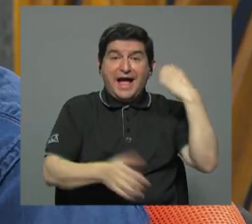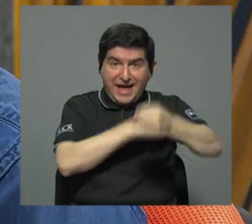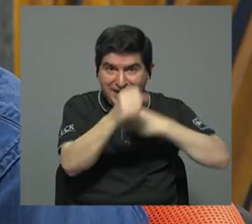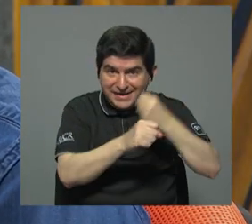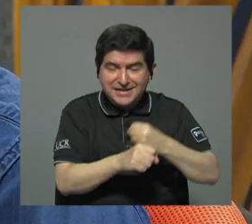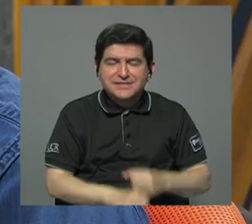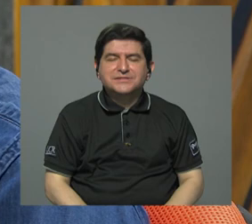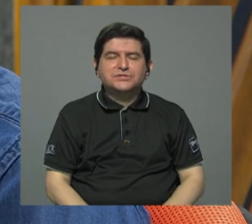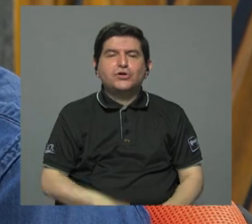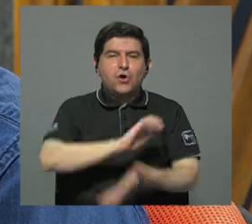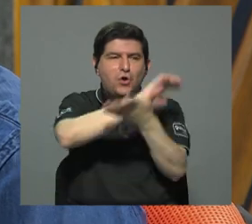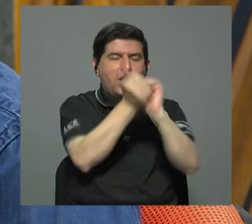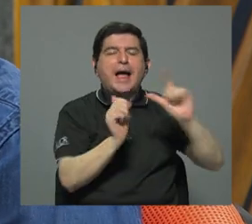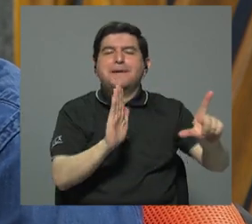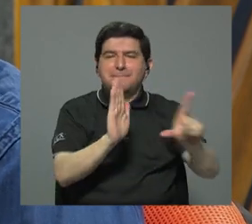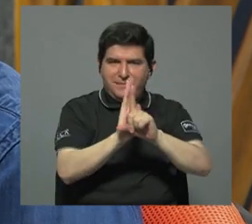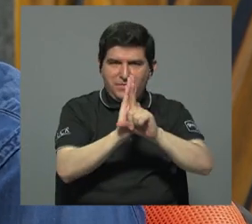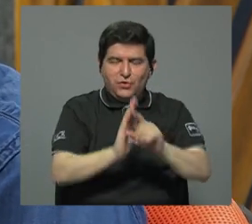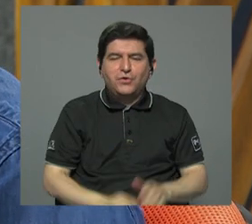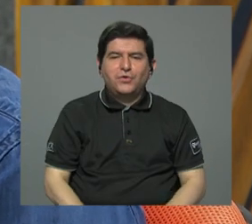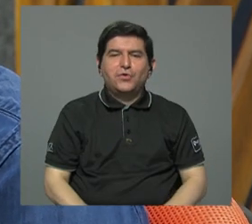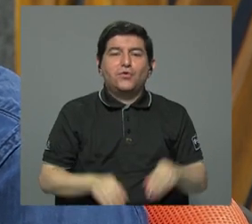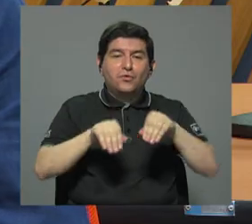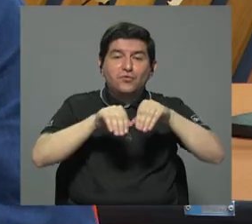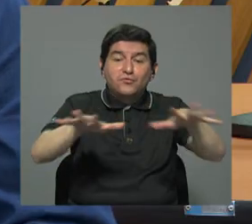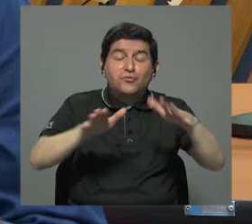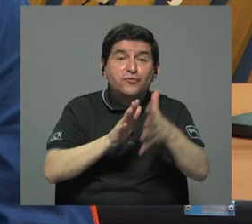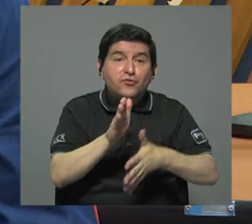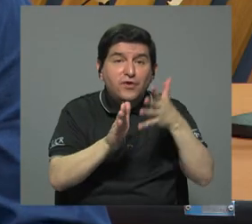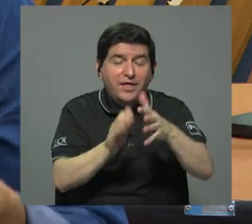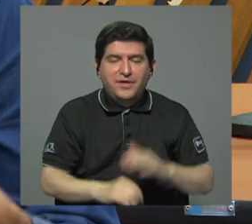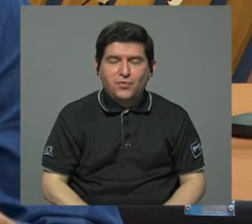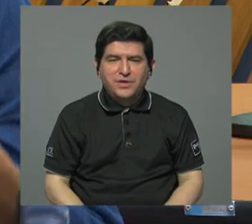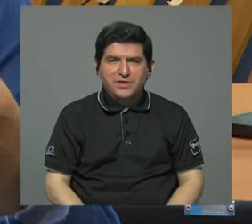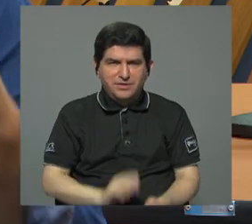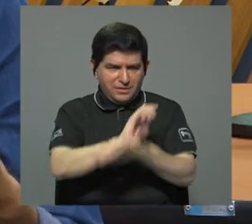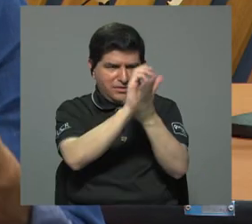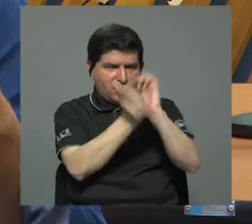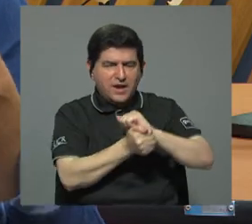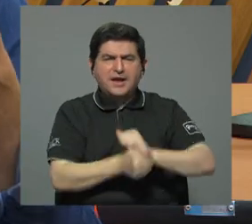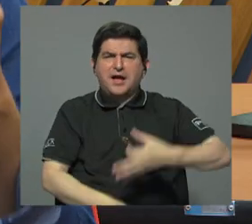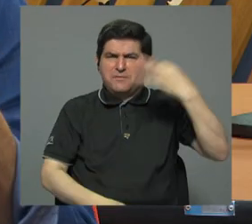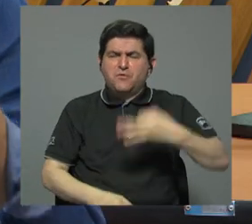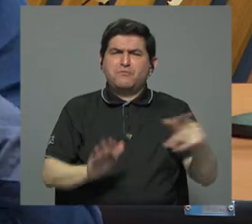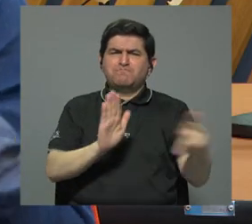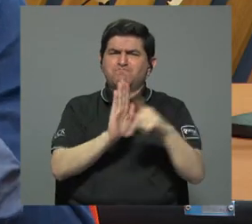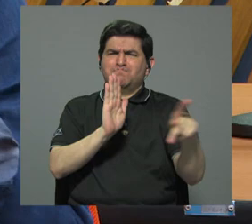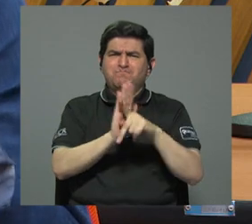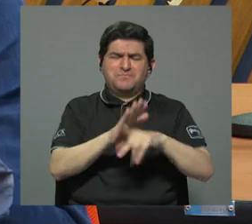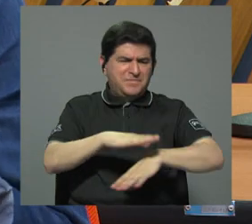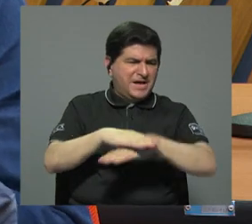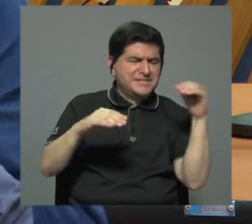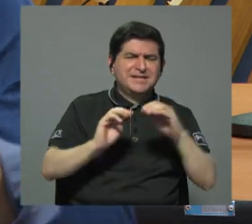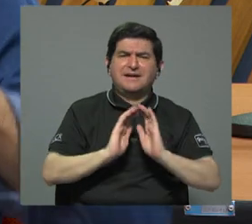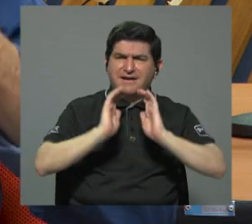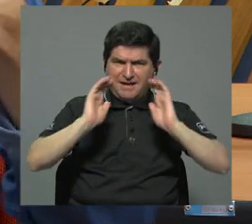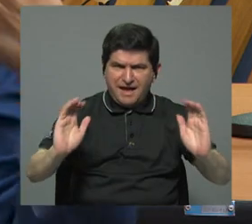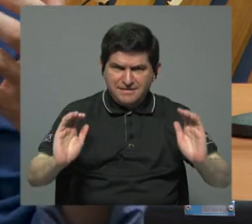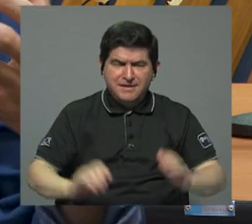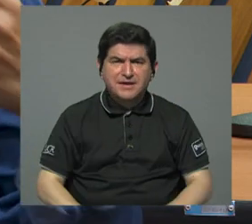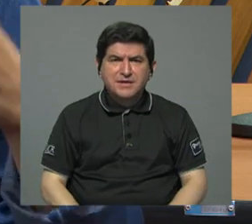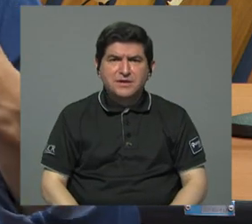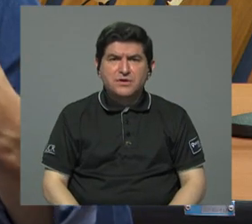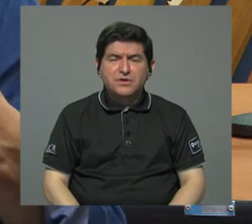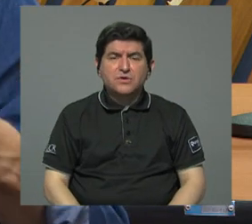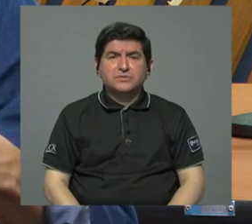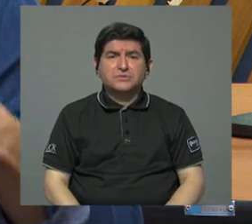entró en vigencia una reforma de ley de la red de cuido. La enmienda deja en firme la prohibición de excluir a menores de edad que